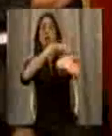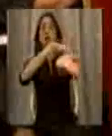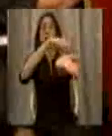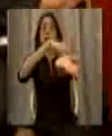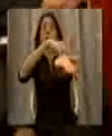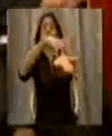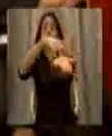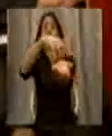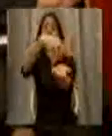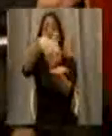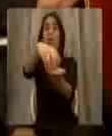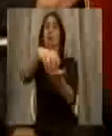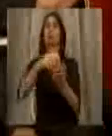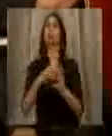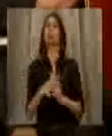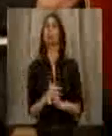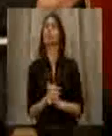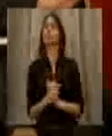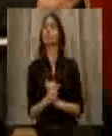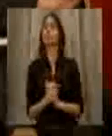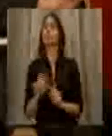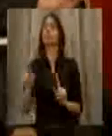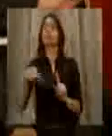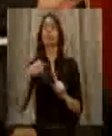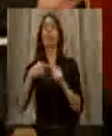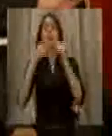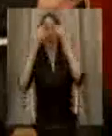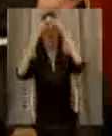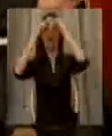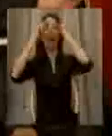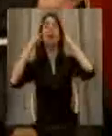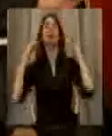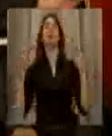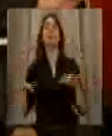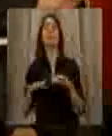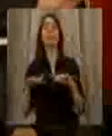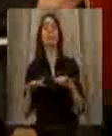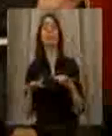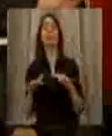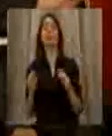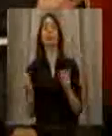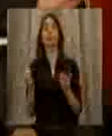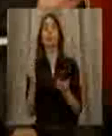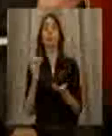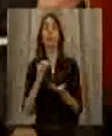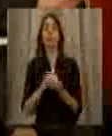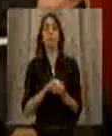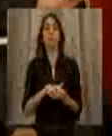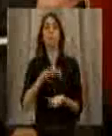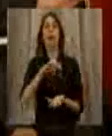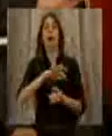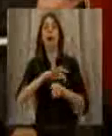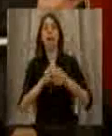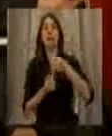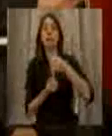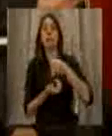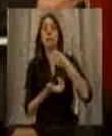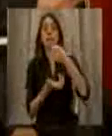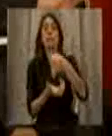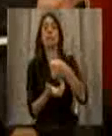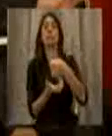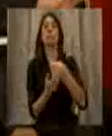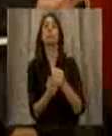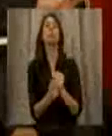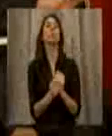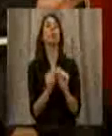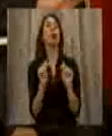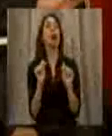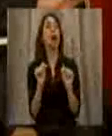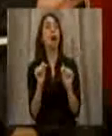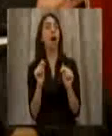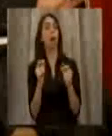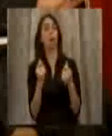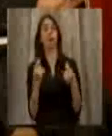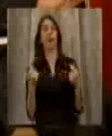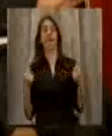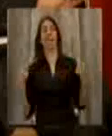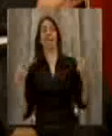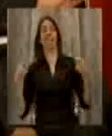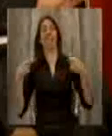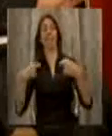logrado además hacer un esfuerzo importante de recursos. Hoy día estamos hablando de